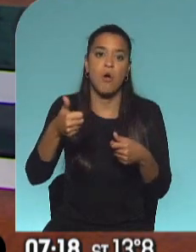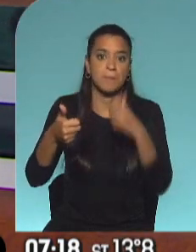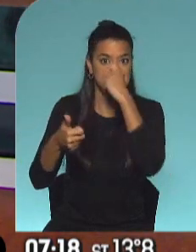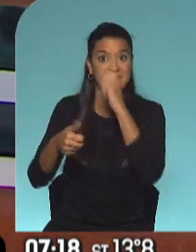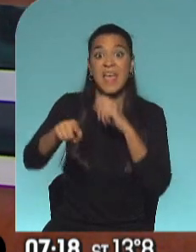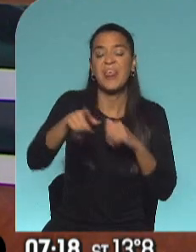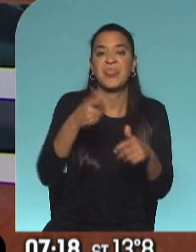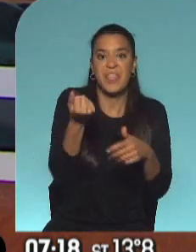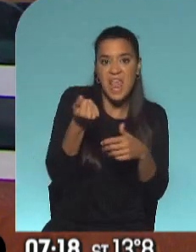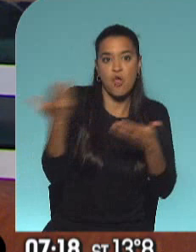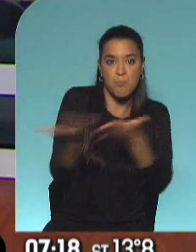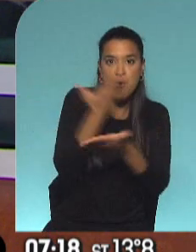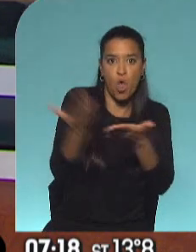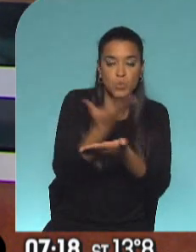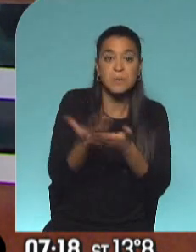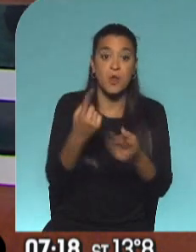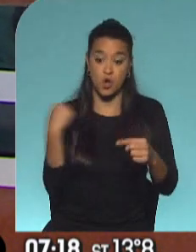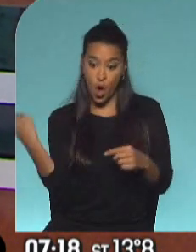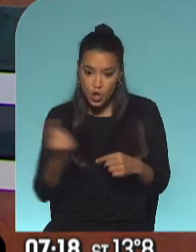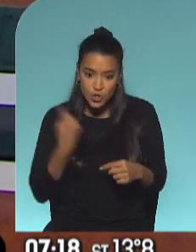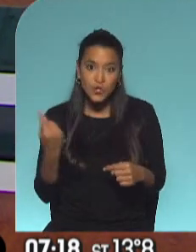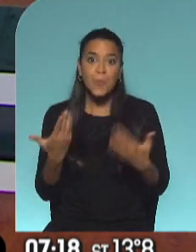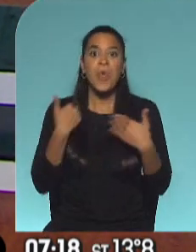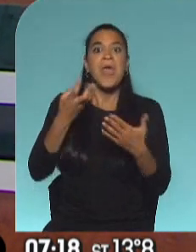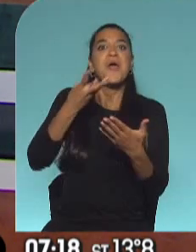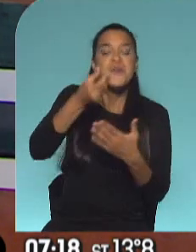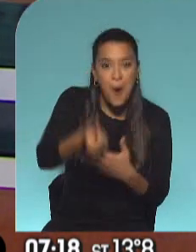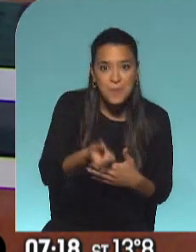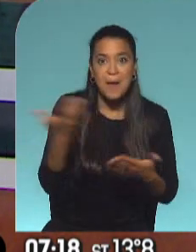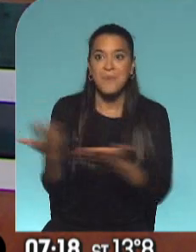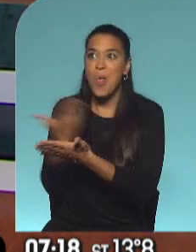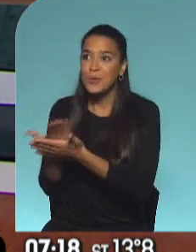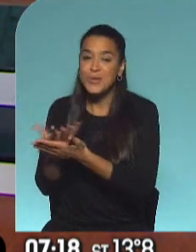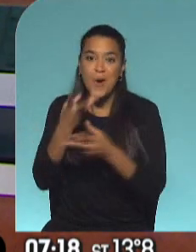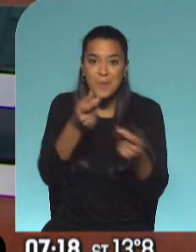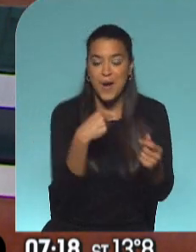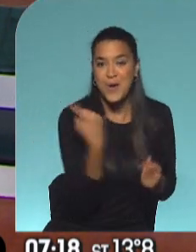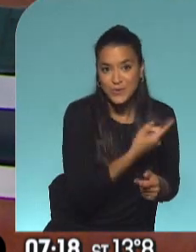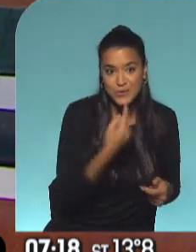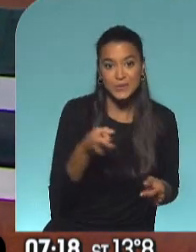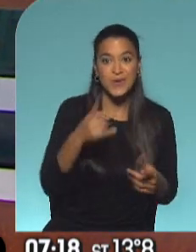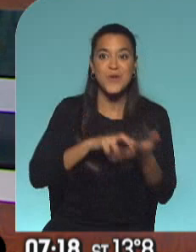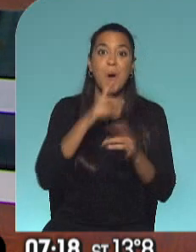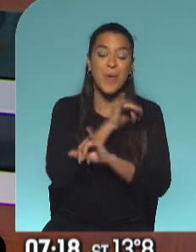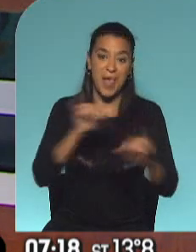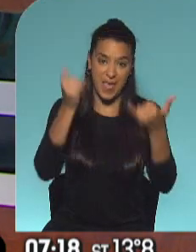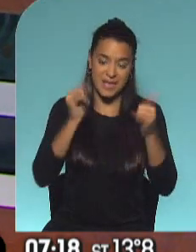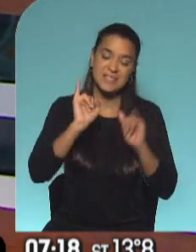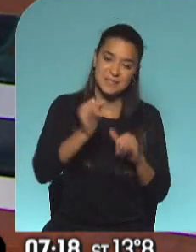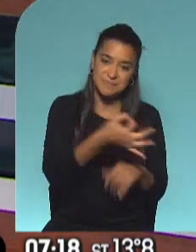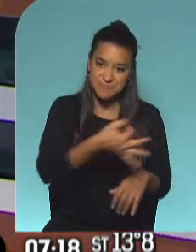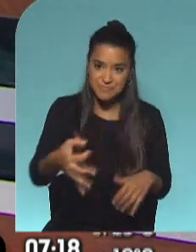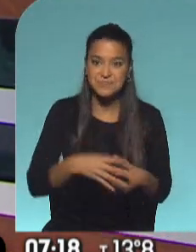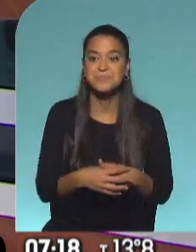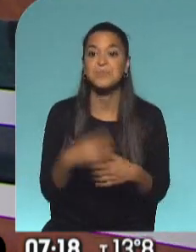empresas puedan producir. Ahora, después nosotros tenemos que poder comprar lo que se produce. También hubo novedades en ese sentido. Así es, sí, para todos